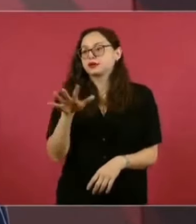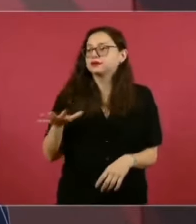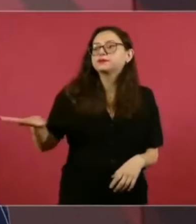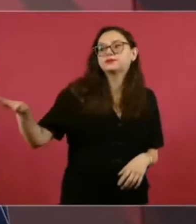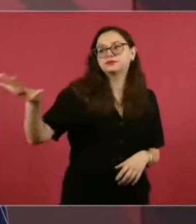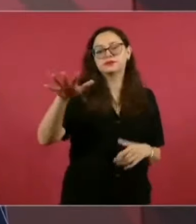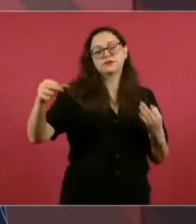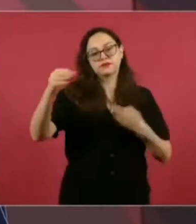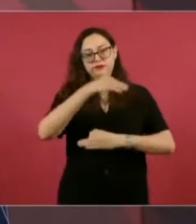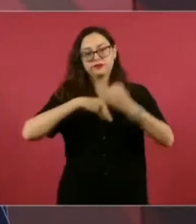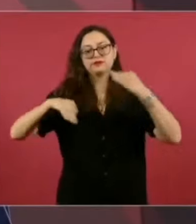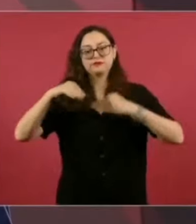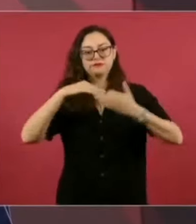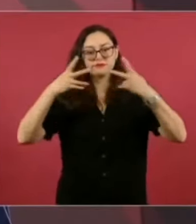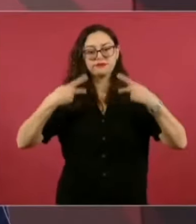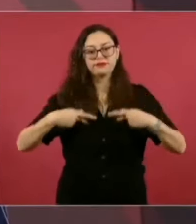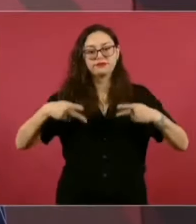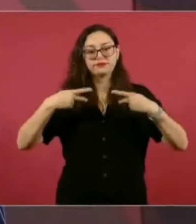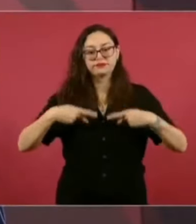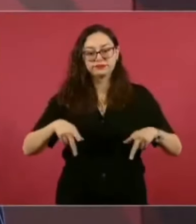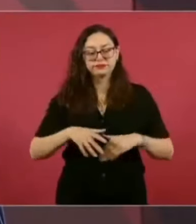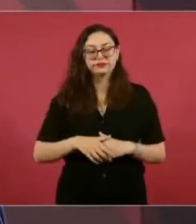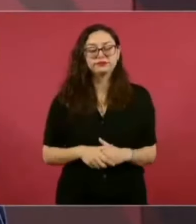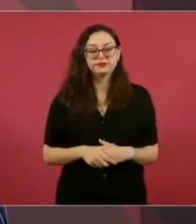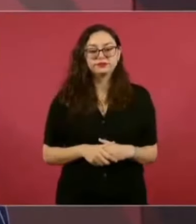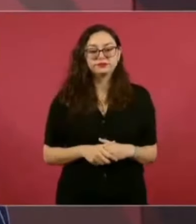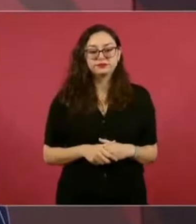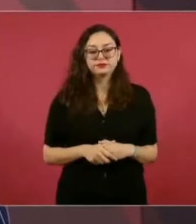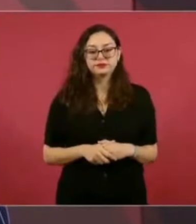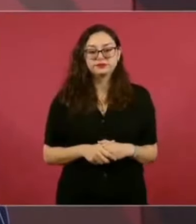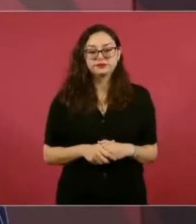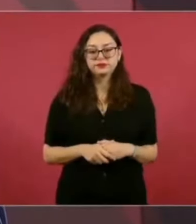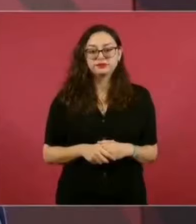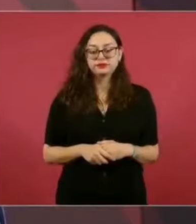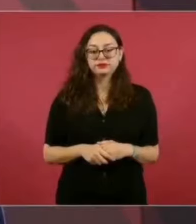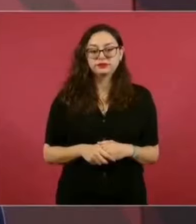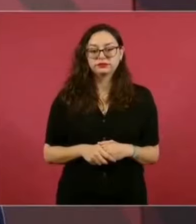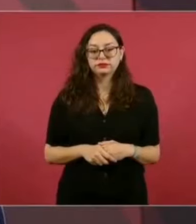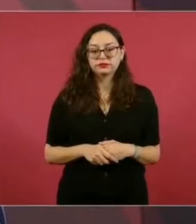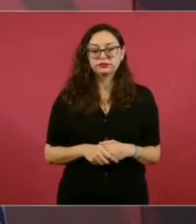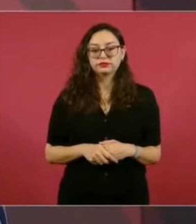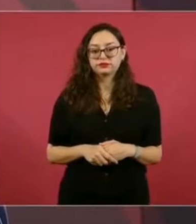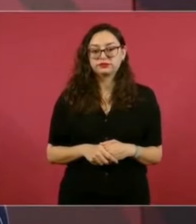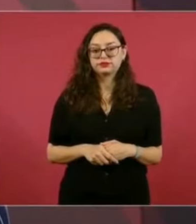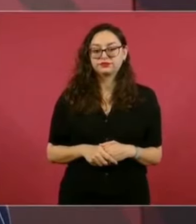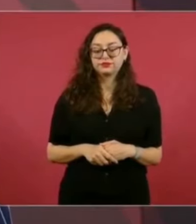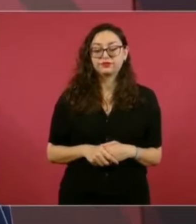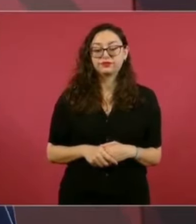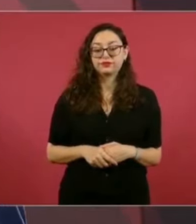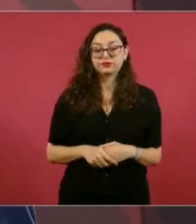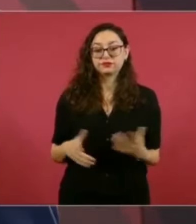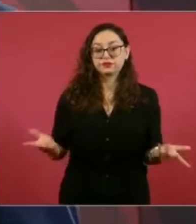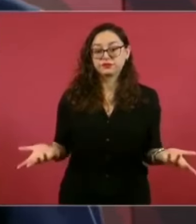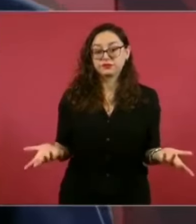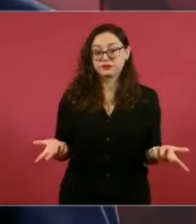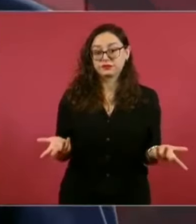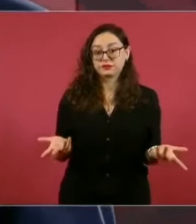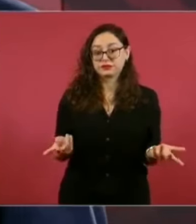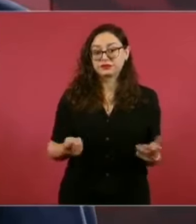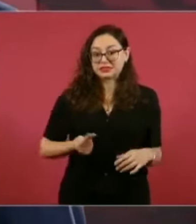para todos. Creo que es una de las necesidades